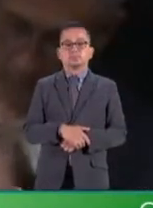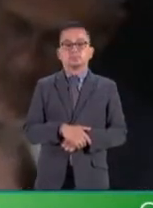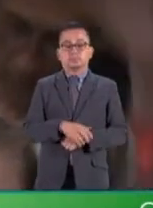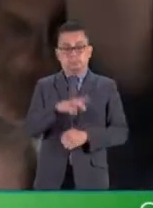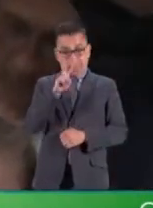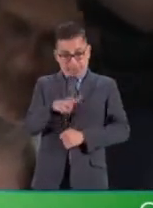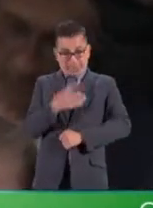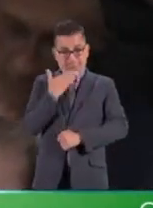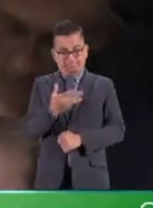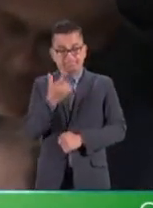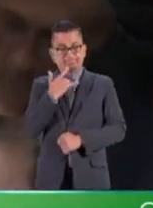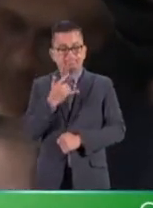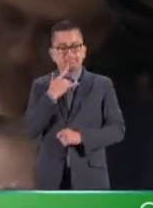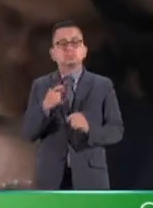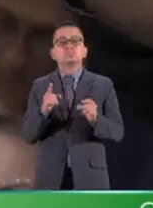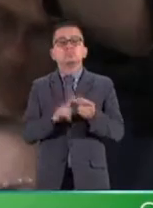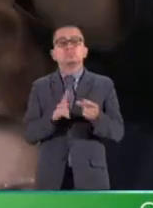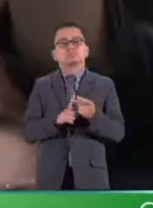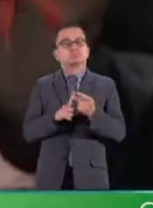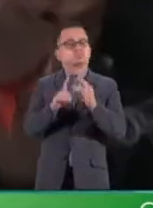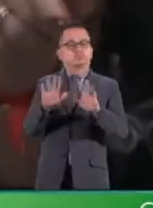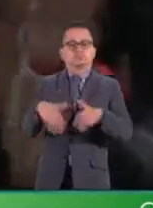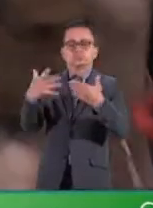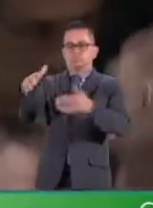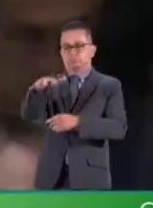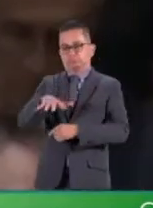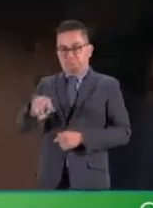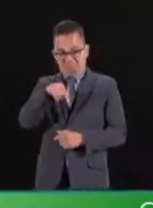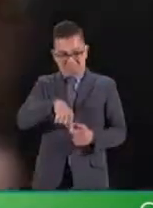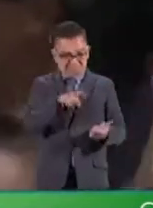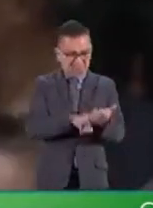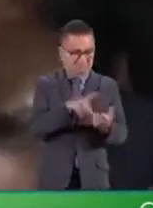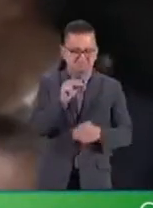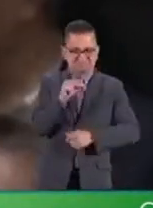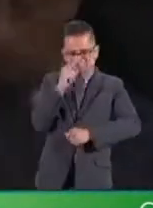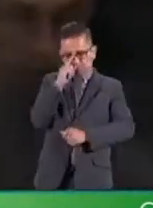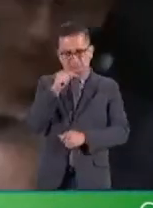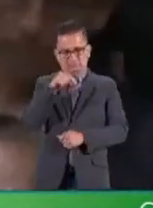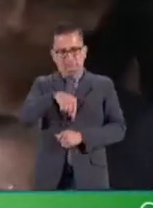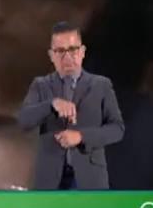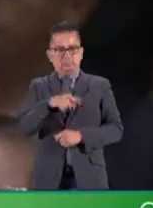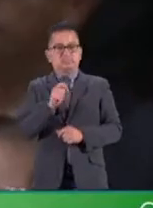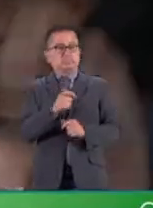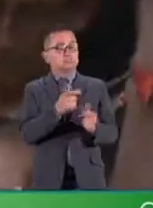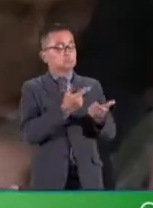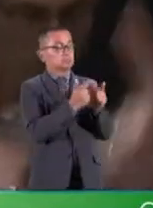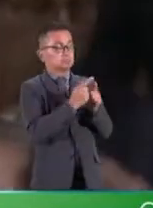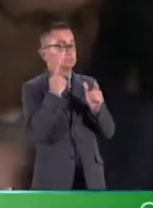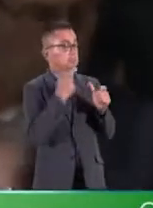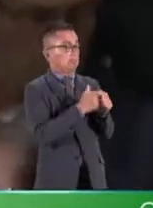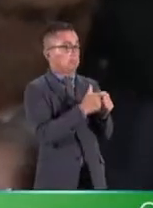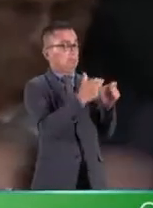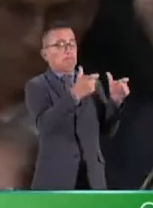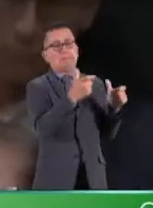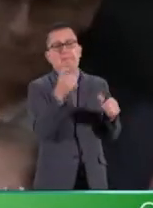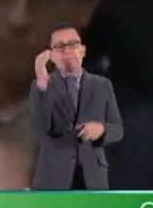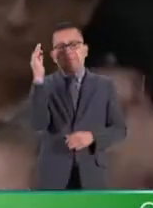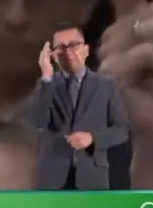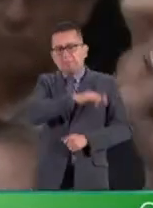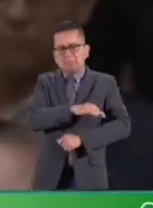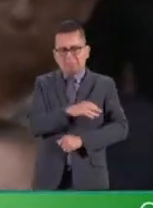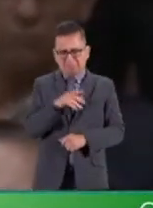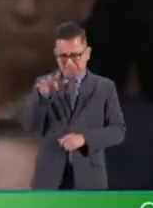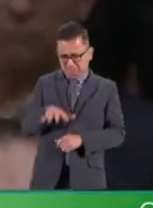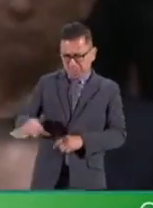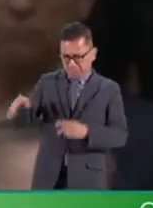compañeras y compañeros, está allá afuera y no aquí adentro. Aquí se construyeron mayorías artificiales que no fueron respaldadas por